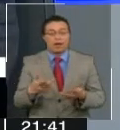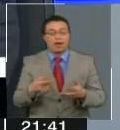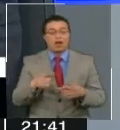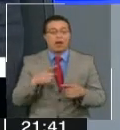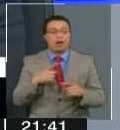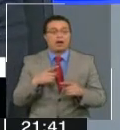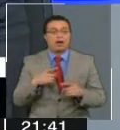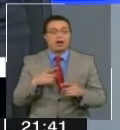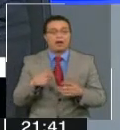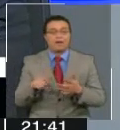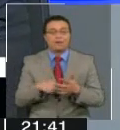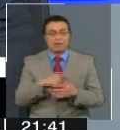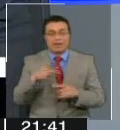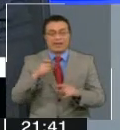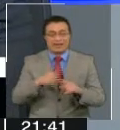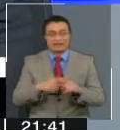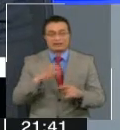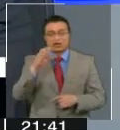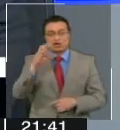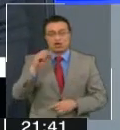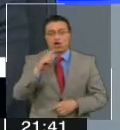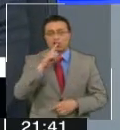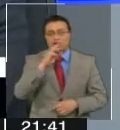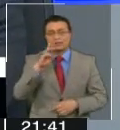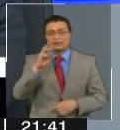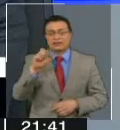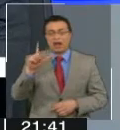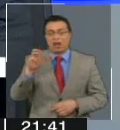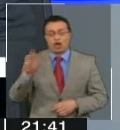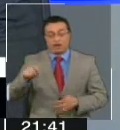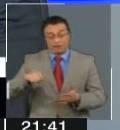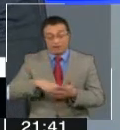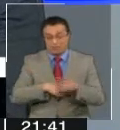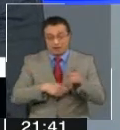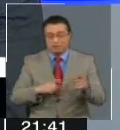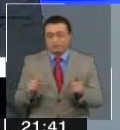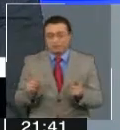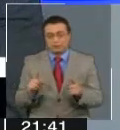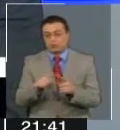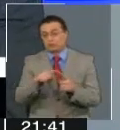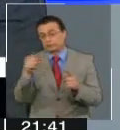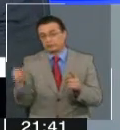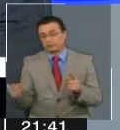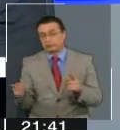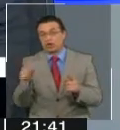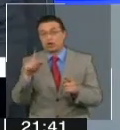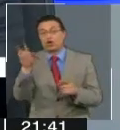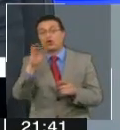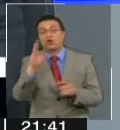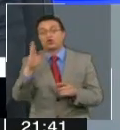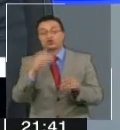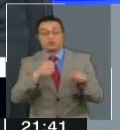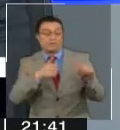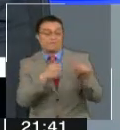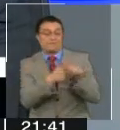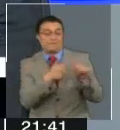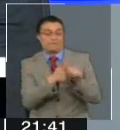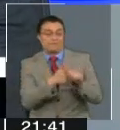por el ex Contralor Elwin. Tengo entendido que está firmada por la Contralora subrogante de la